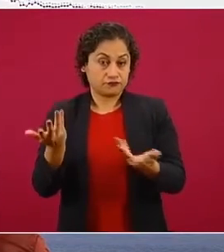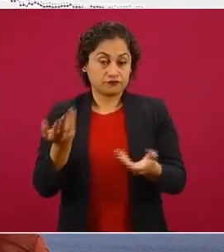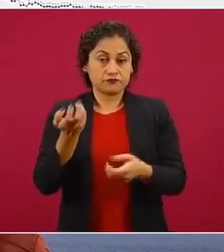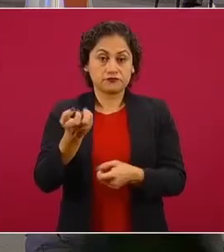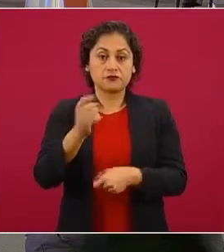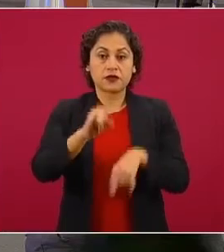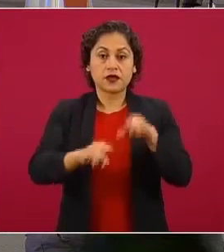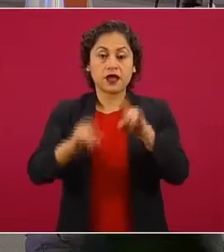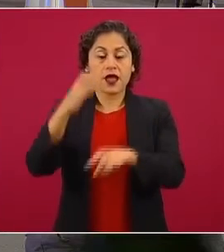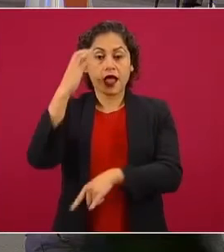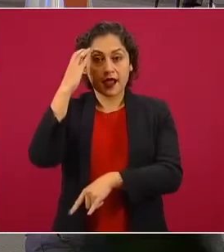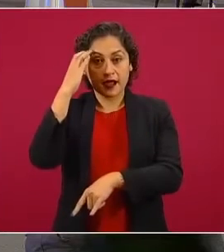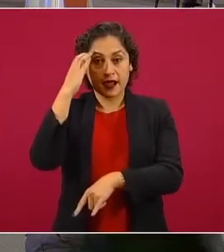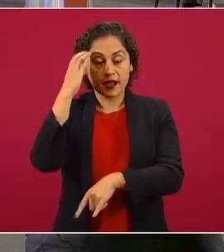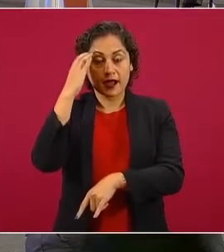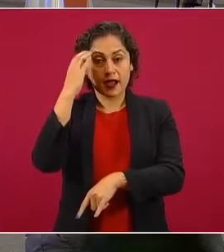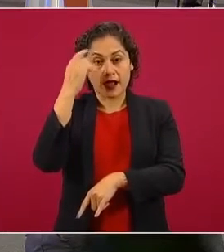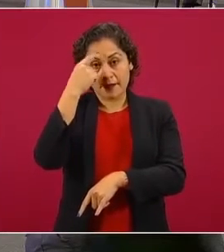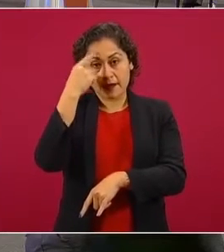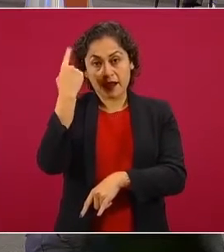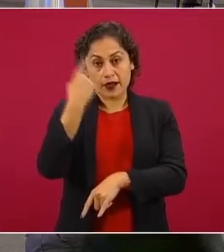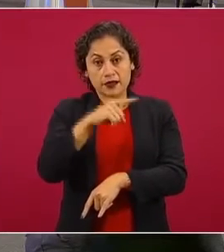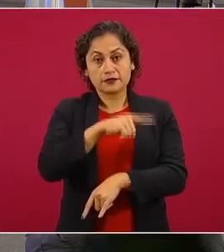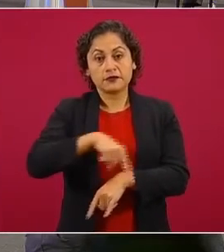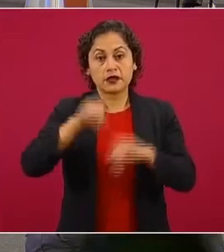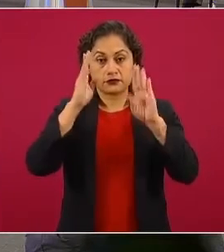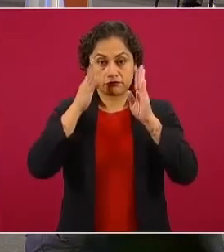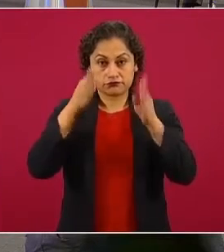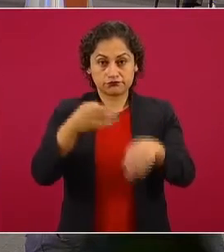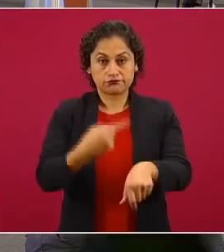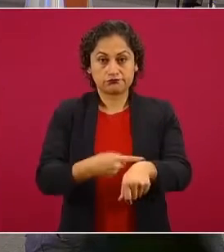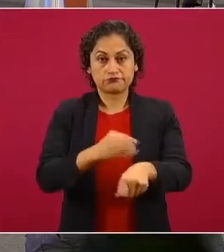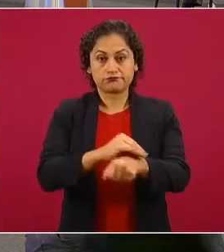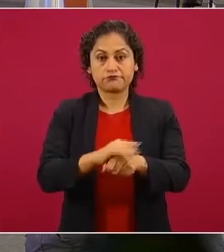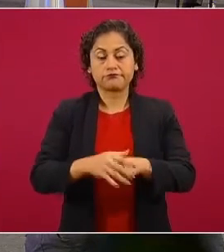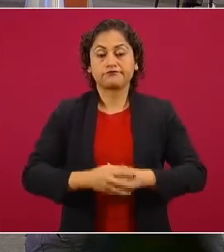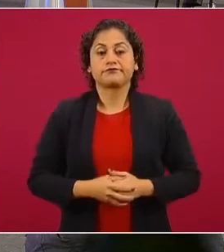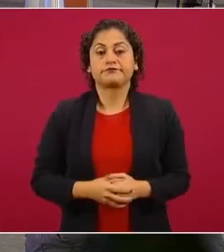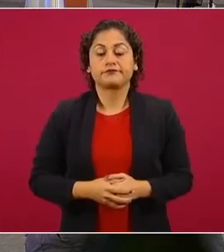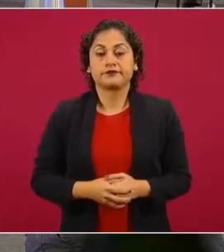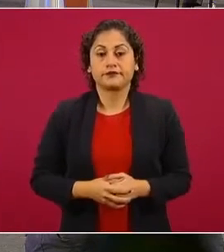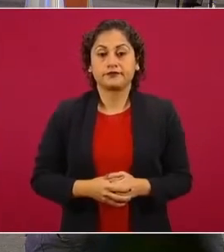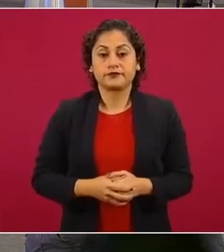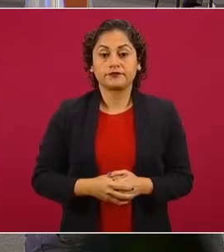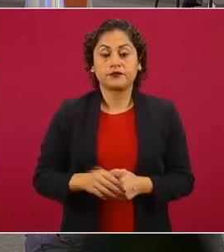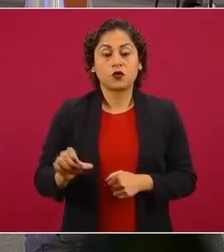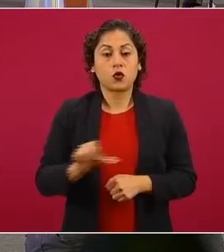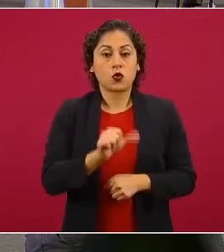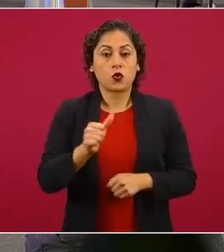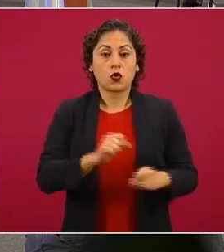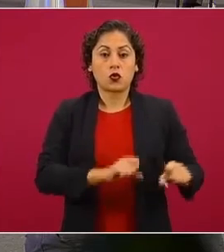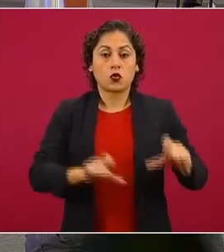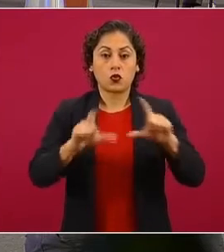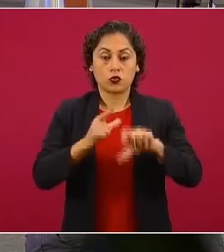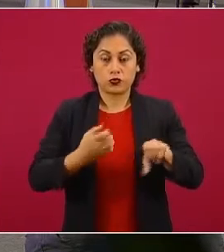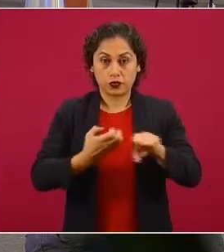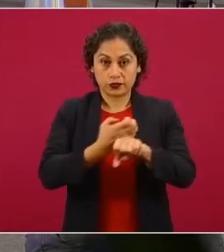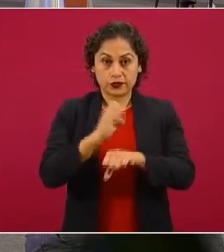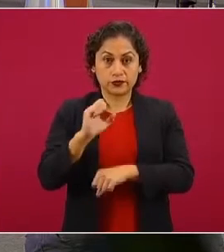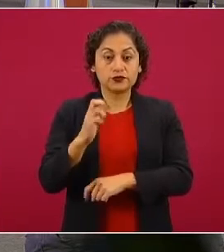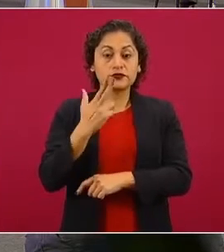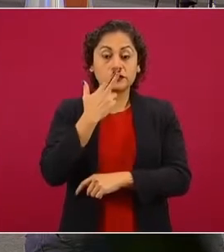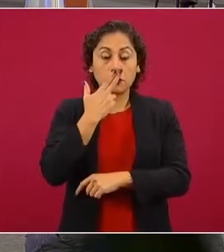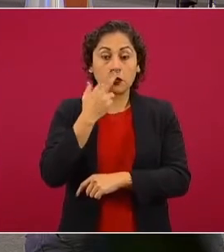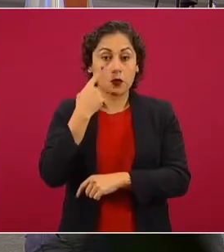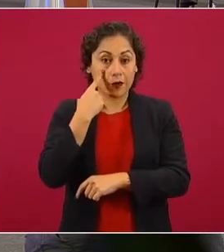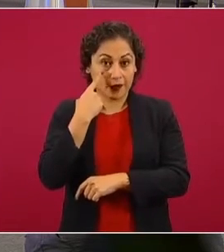en las camas específicas para este padecimiento. La siguiente. El estado de Chihuahua, aquí se ve lo que acabo de comentar,